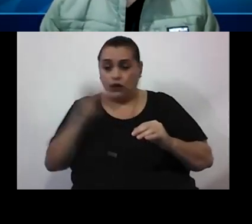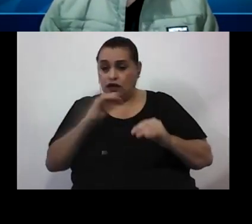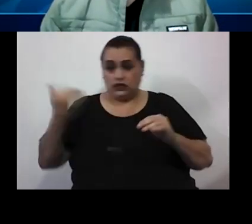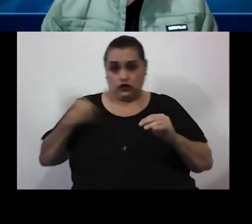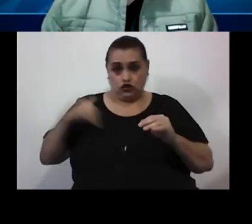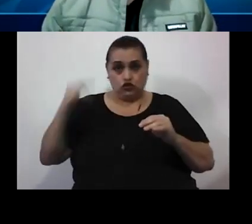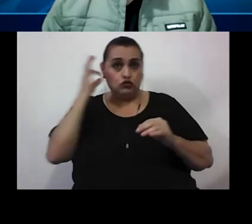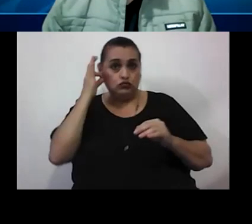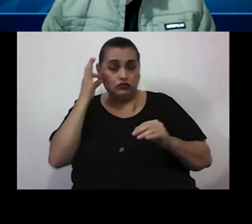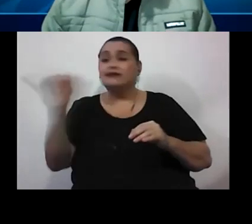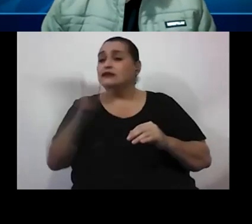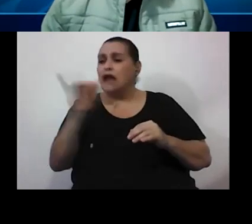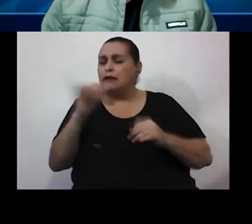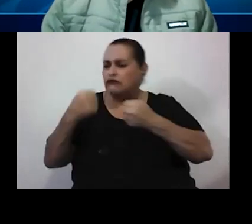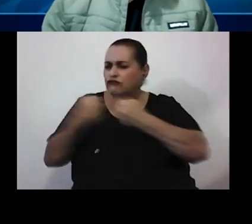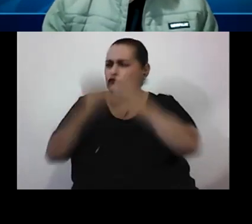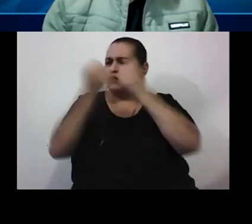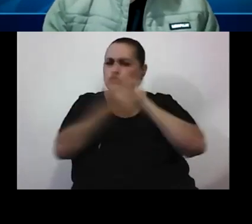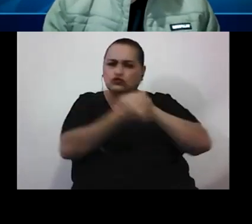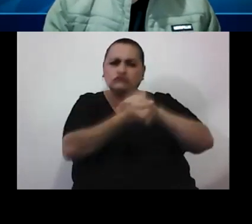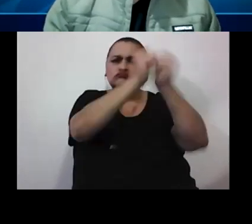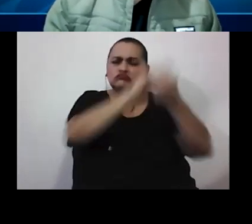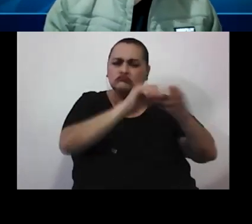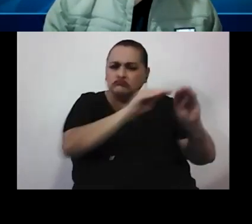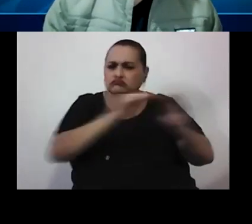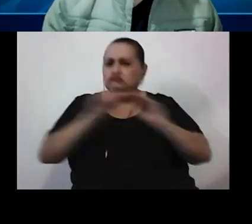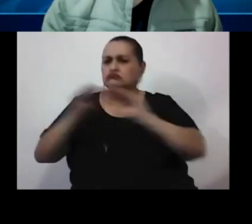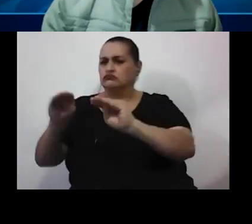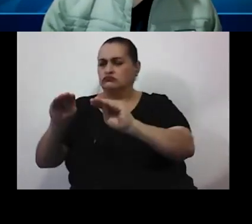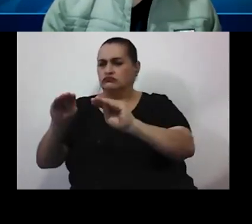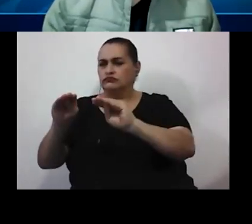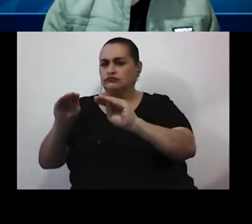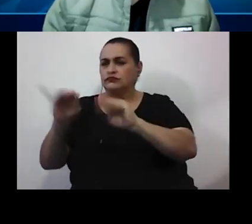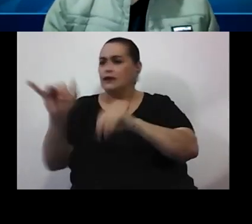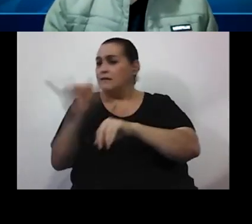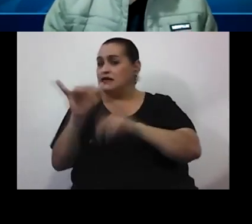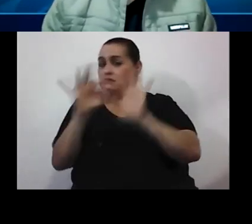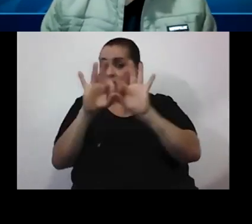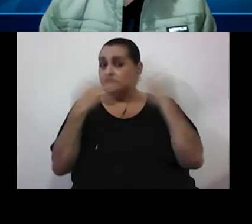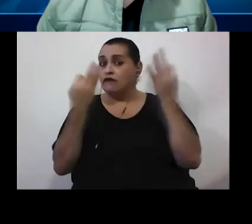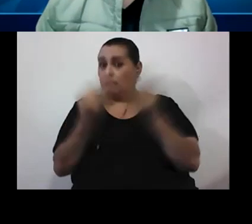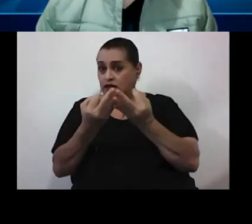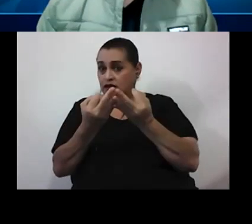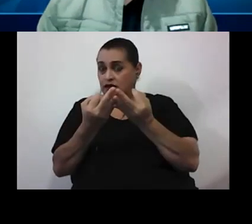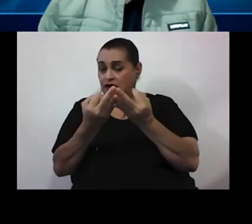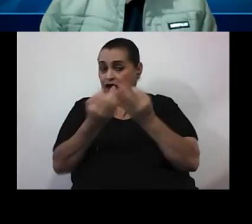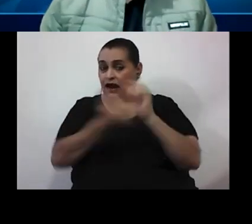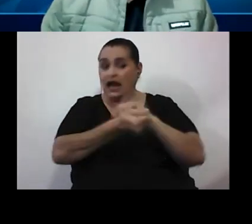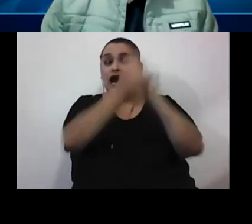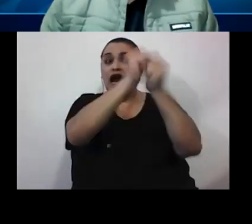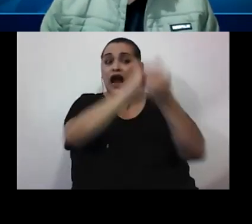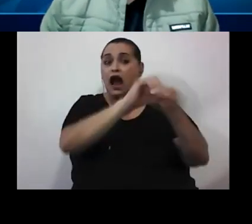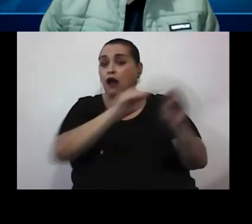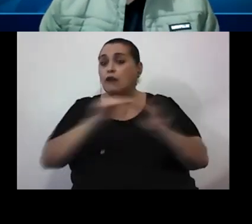desafíos de pasar de una misma familia a pasar a